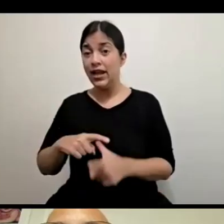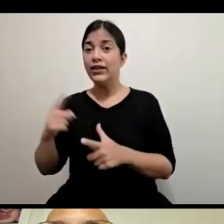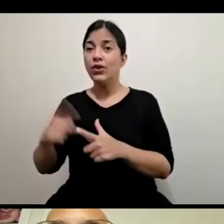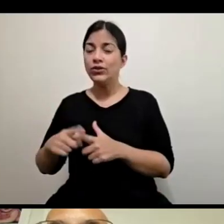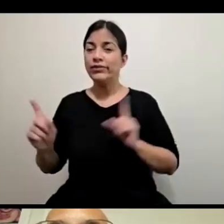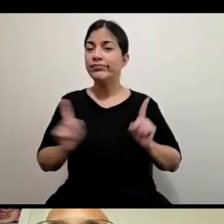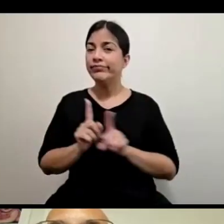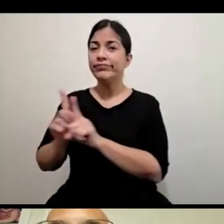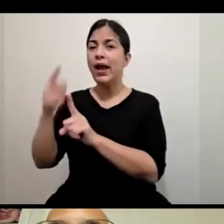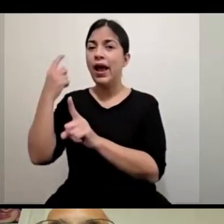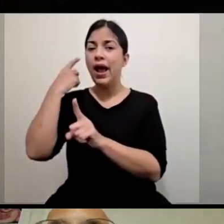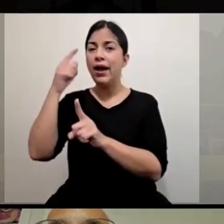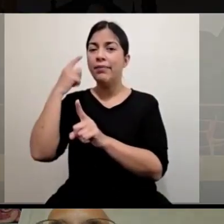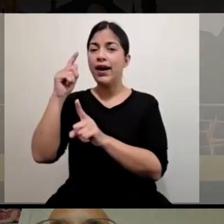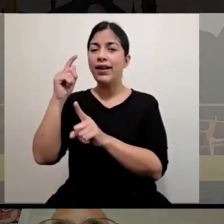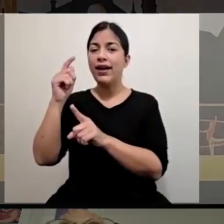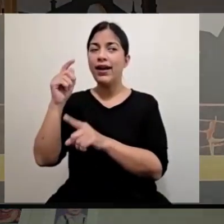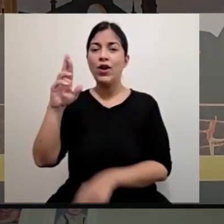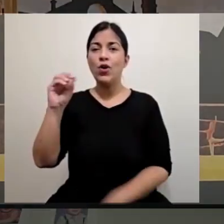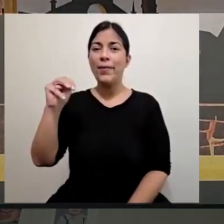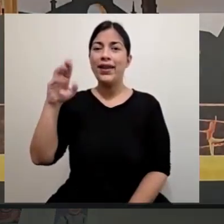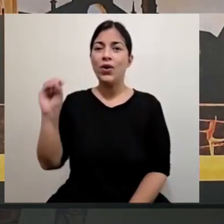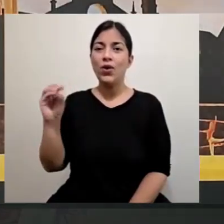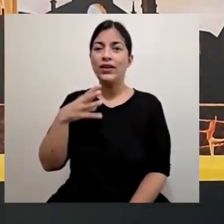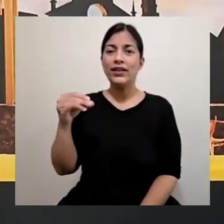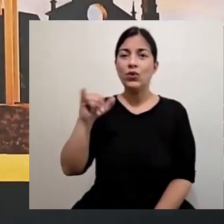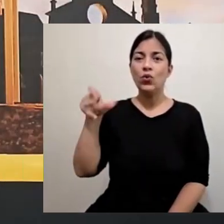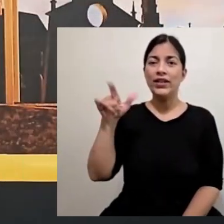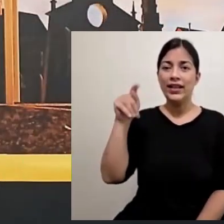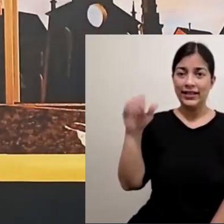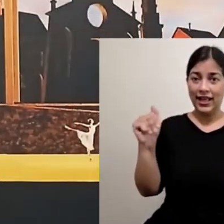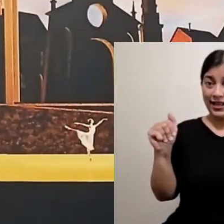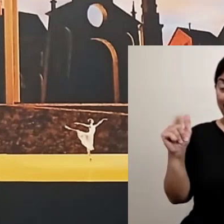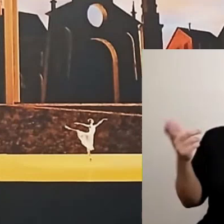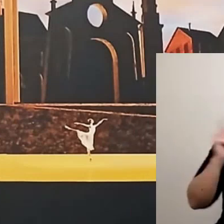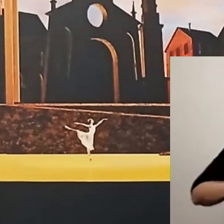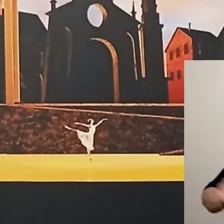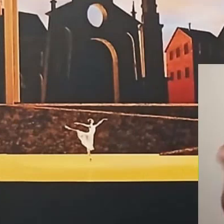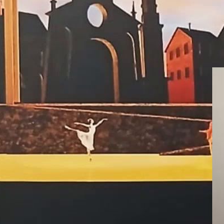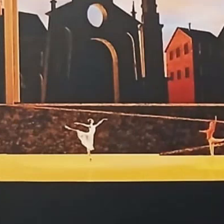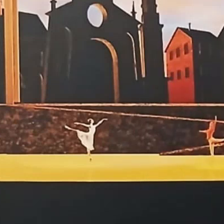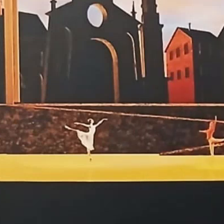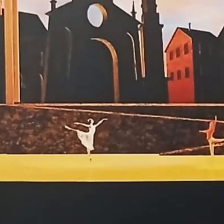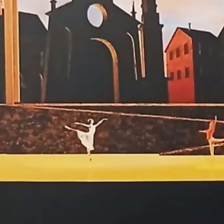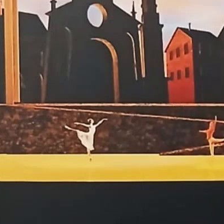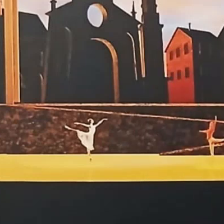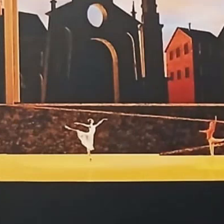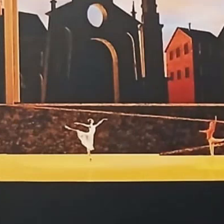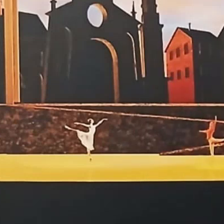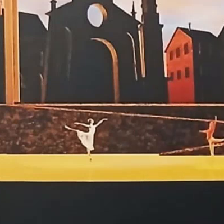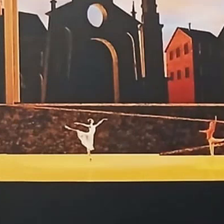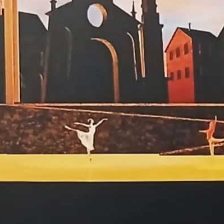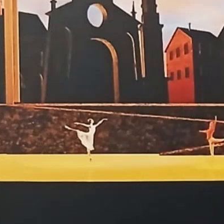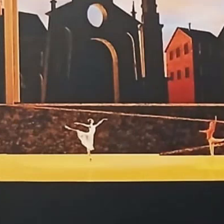hacer Romeo y Julieta en el Gran Teatro Nacional. ¿Sí? Así que tuve